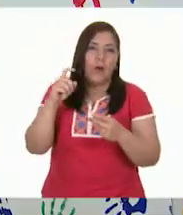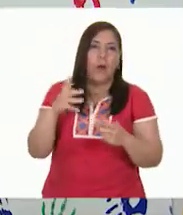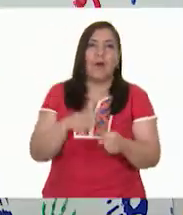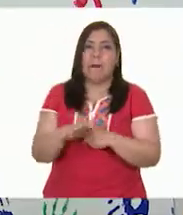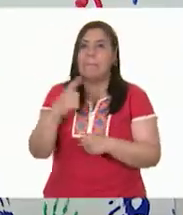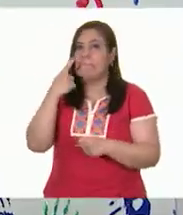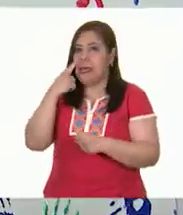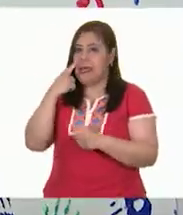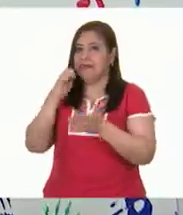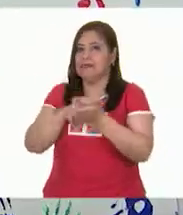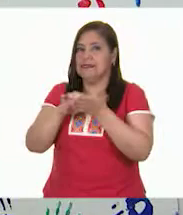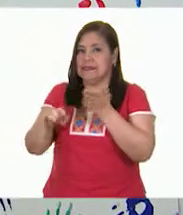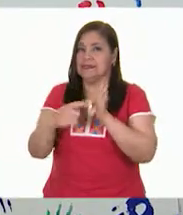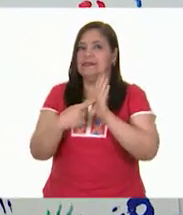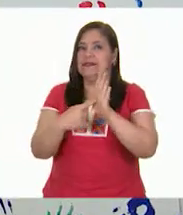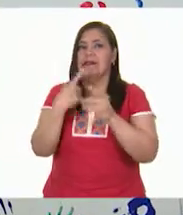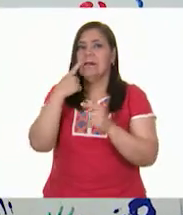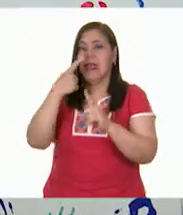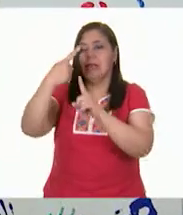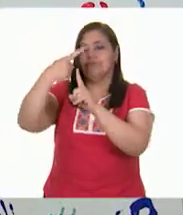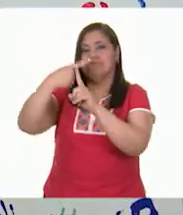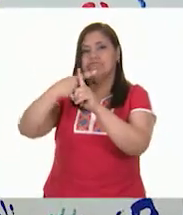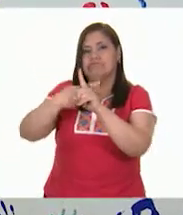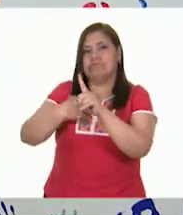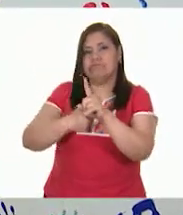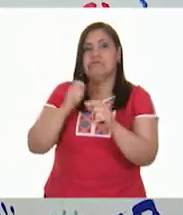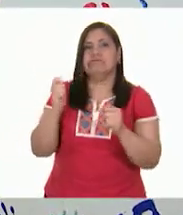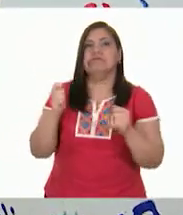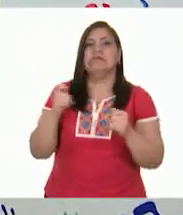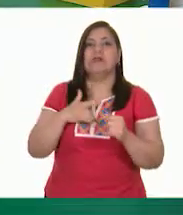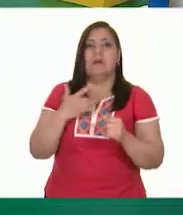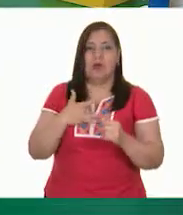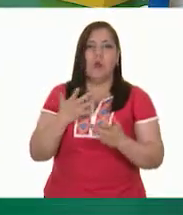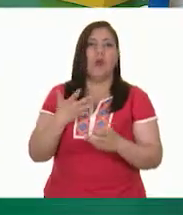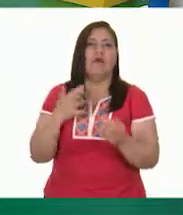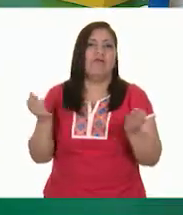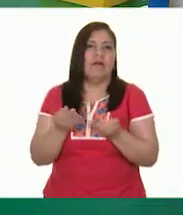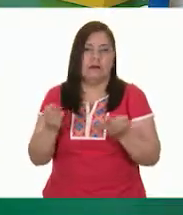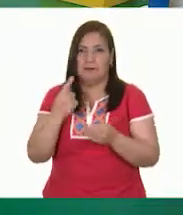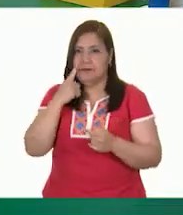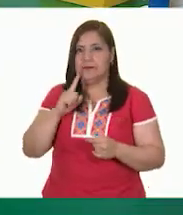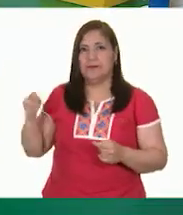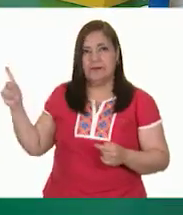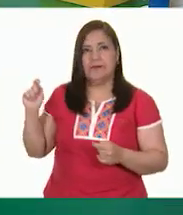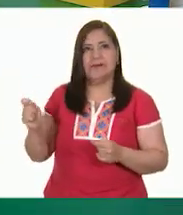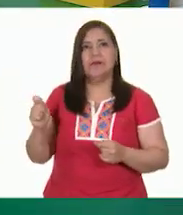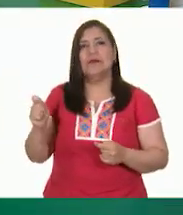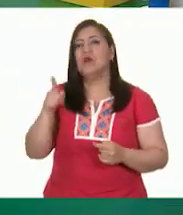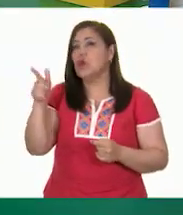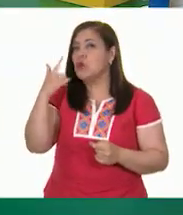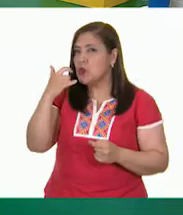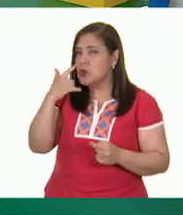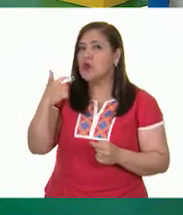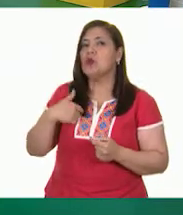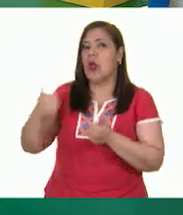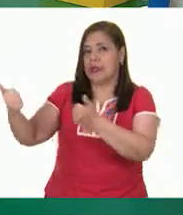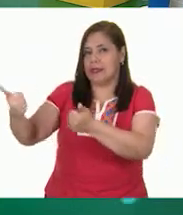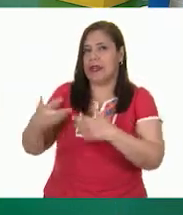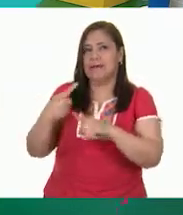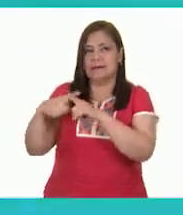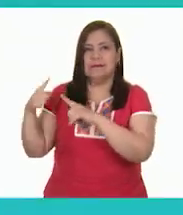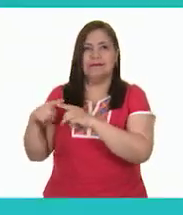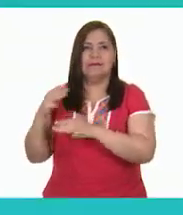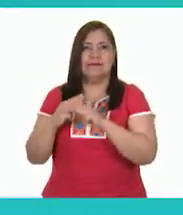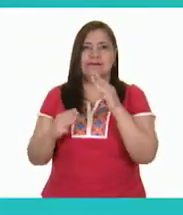de este proceso de disminución de temperatura. Vamos a verlos. ¡Vamos! En lo que tú los ves, yo voy por un material que vamos a ocupar.